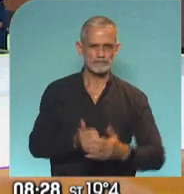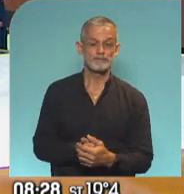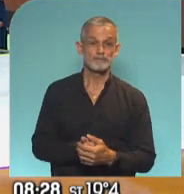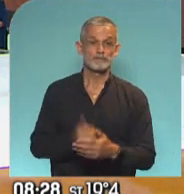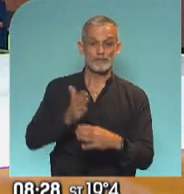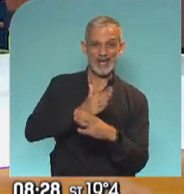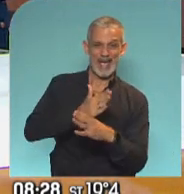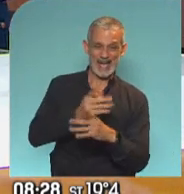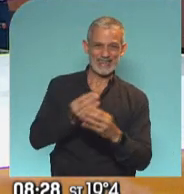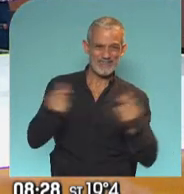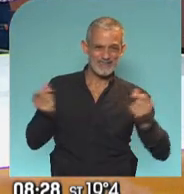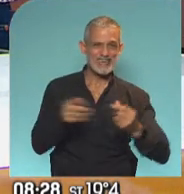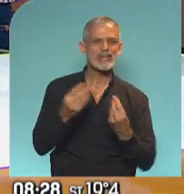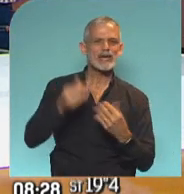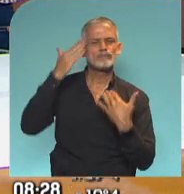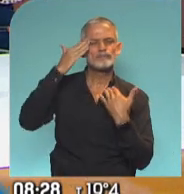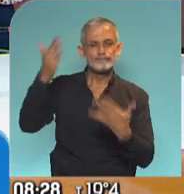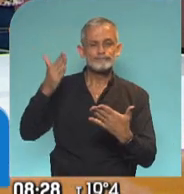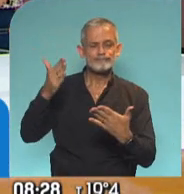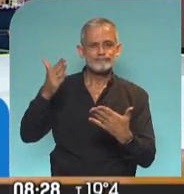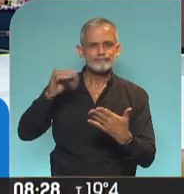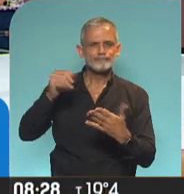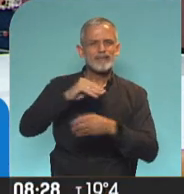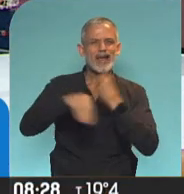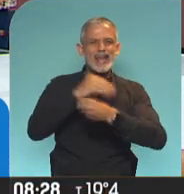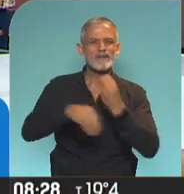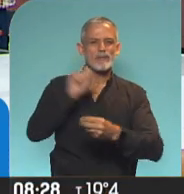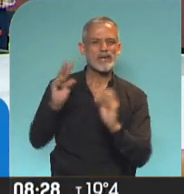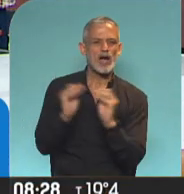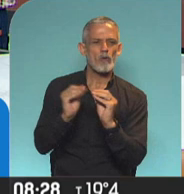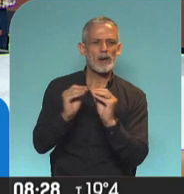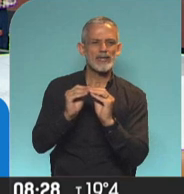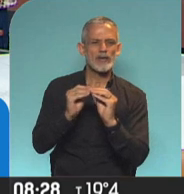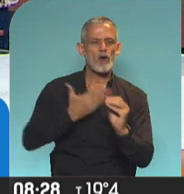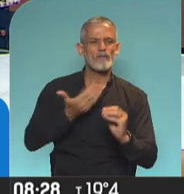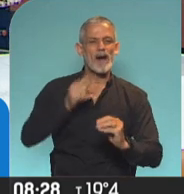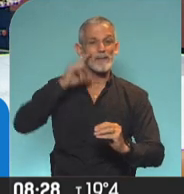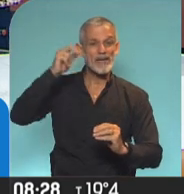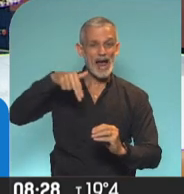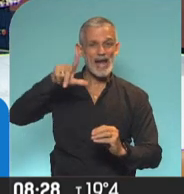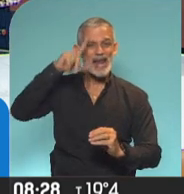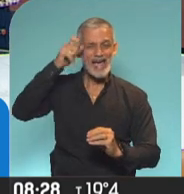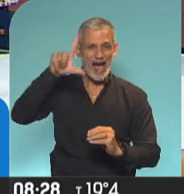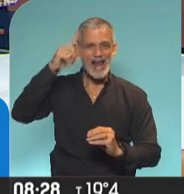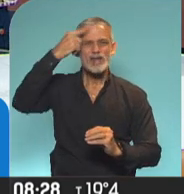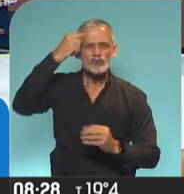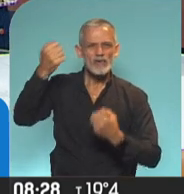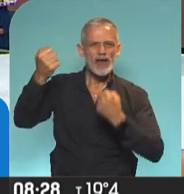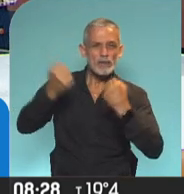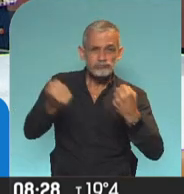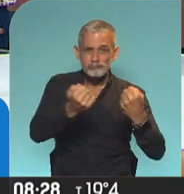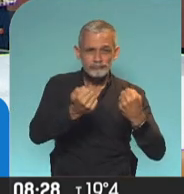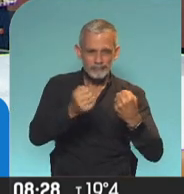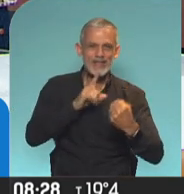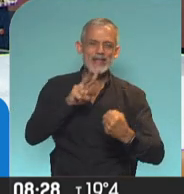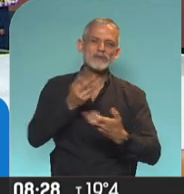y antes de despedirnos queremos enviar nuestras condolencias a la familia de nuestro compañero fabián leal chófer conductor de móviles de la televisión